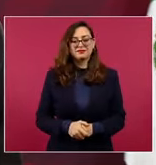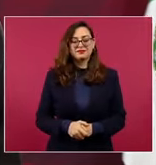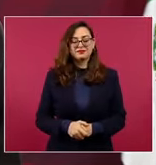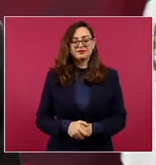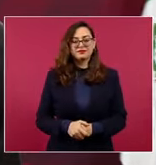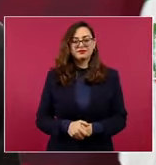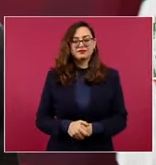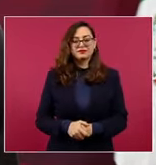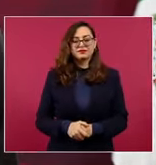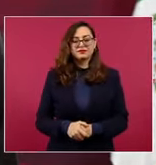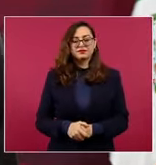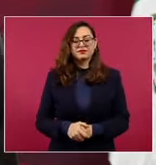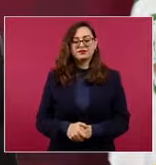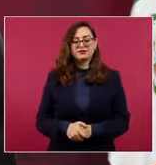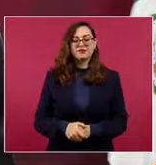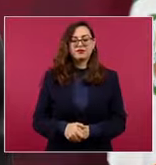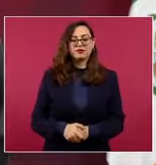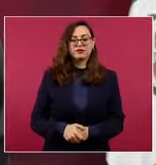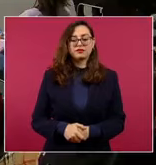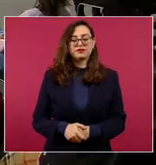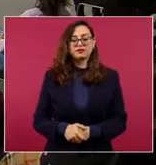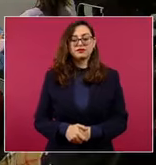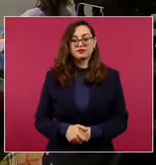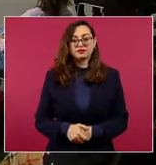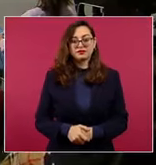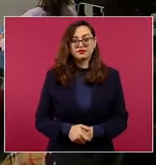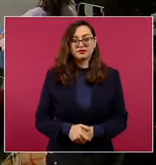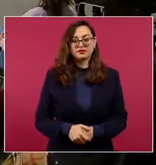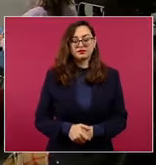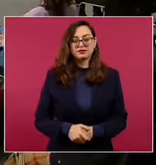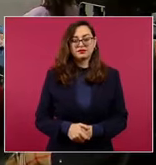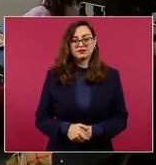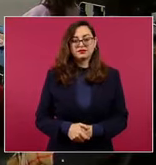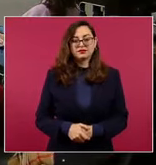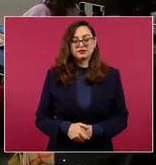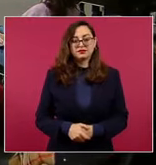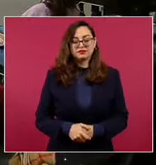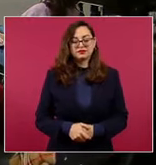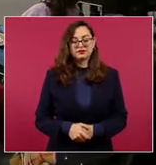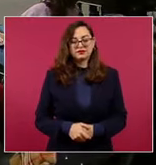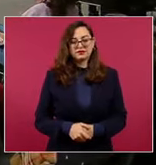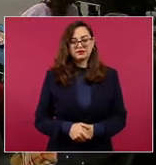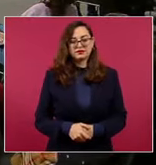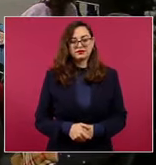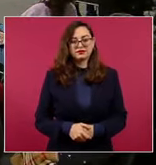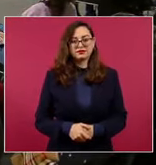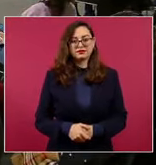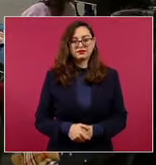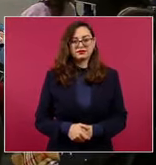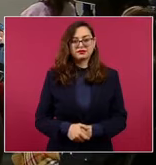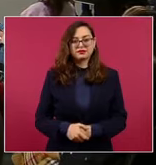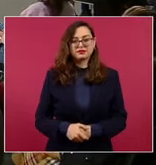Les estoy hablando de operaciones que llevaban a cabo, por ejemplo, cuando venden